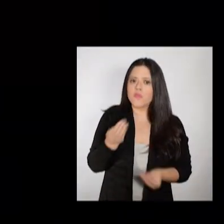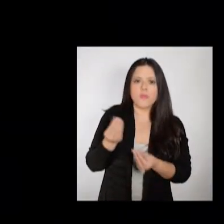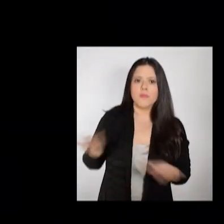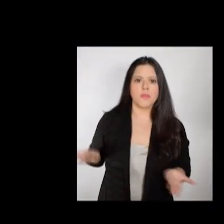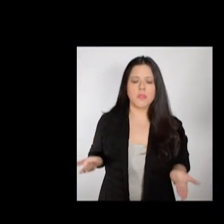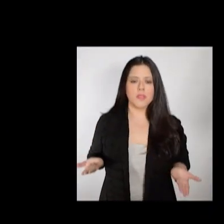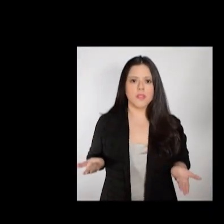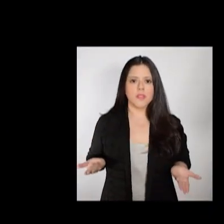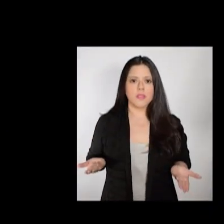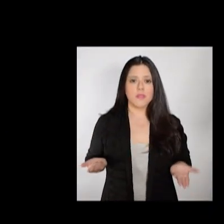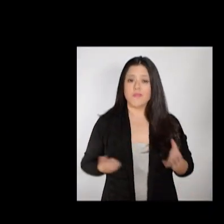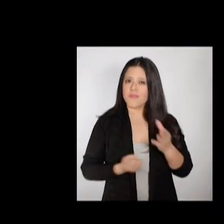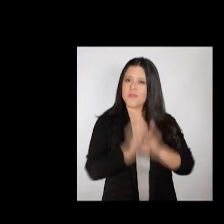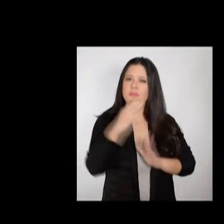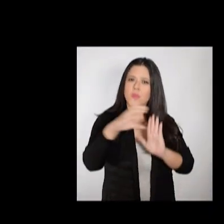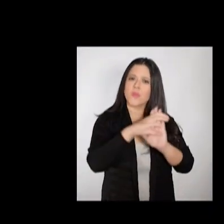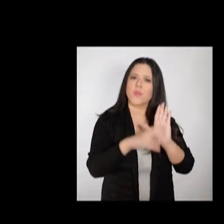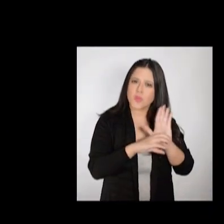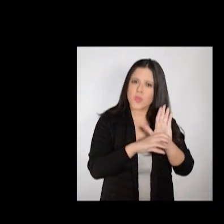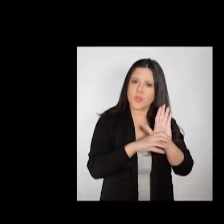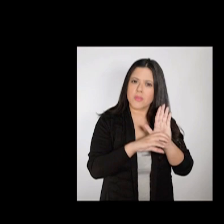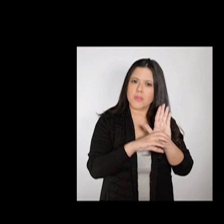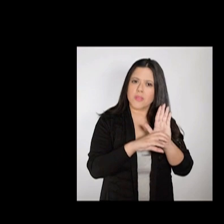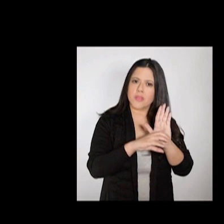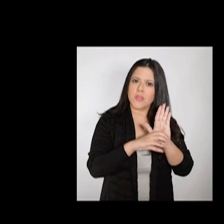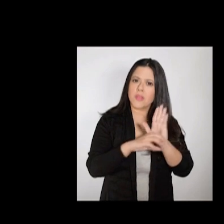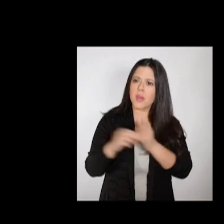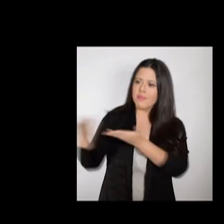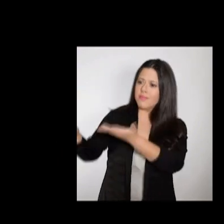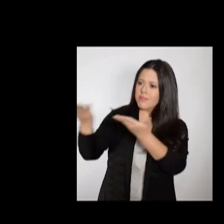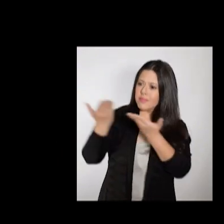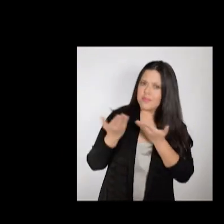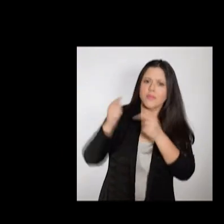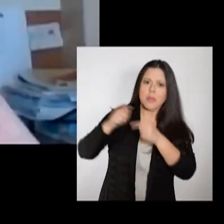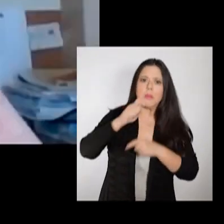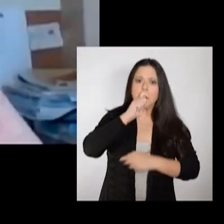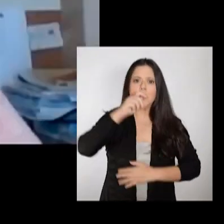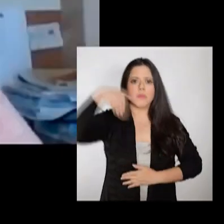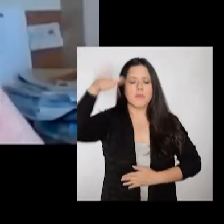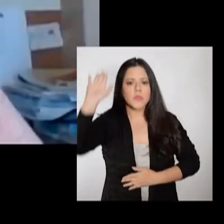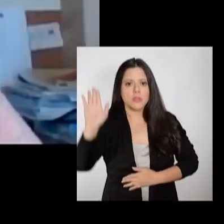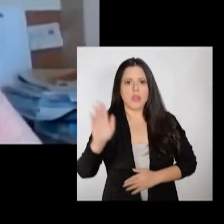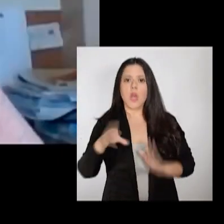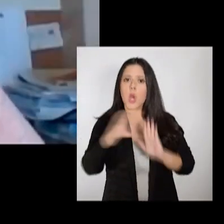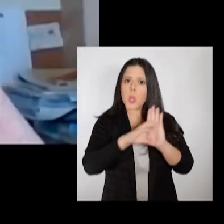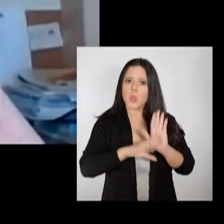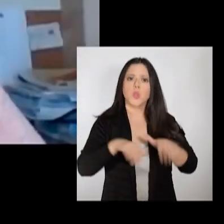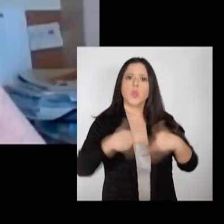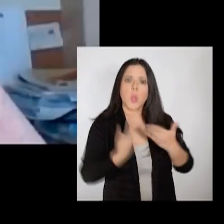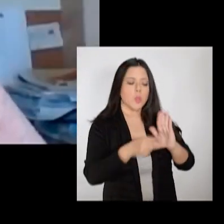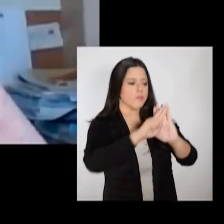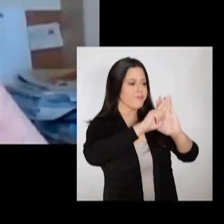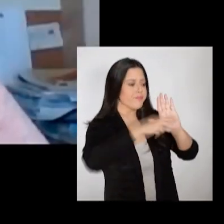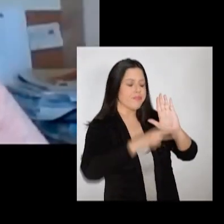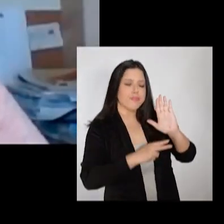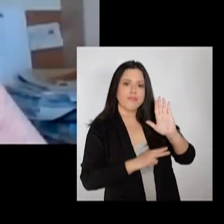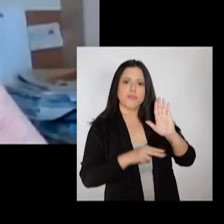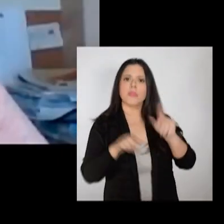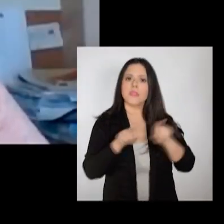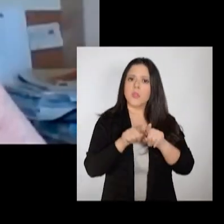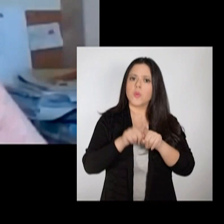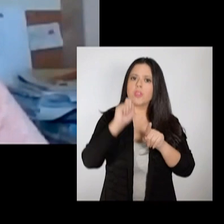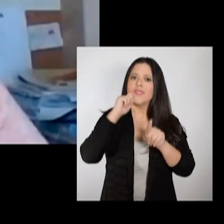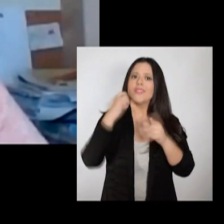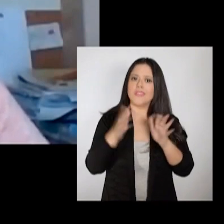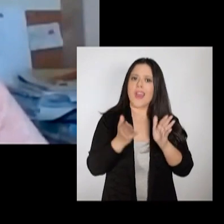No sé lo que va a pasar, no sé si la nueva constitución va a garantizar lo que están prometiendo. La constitución actual hay que reformarla